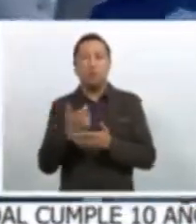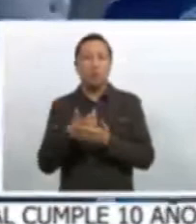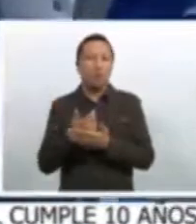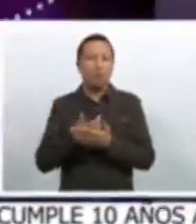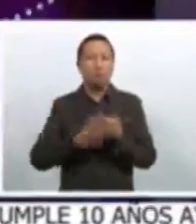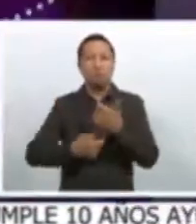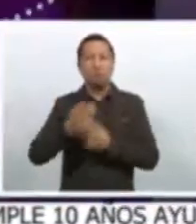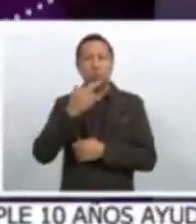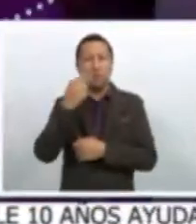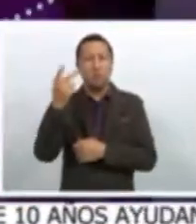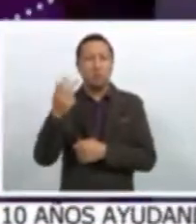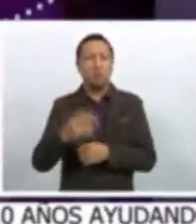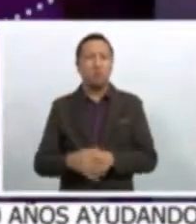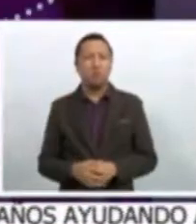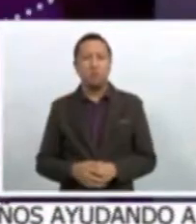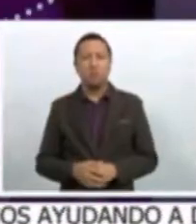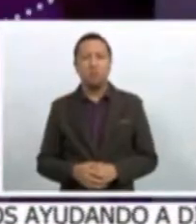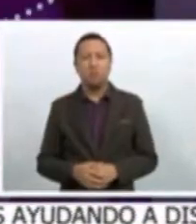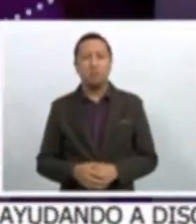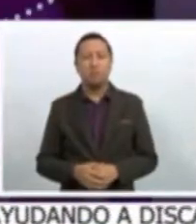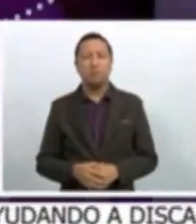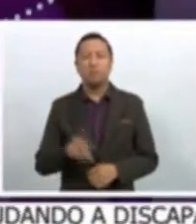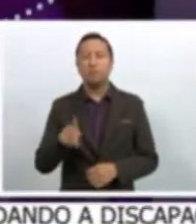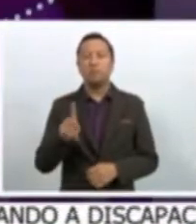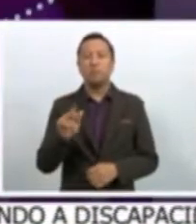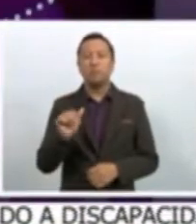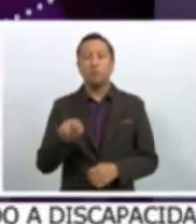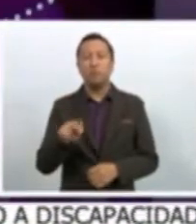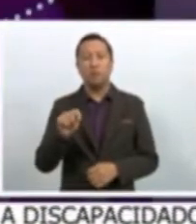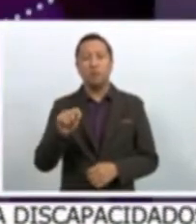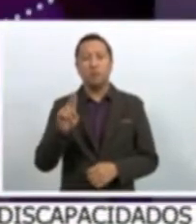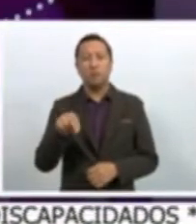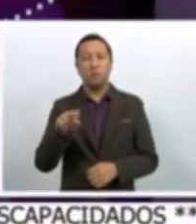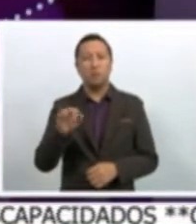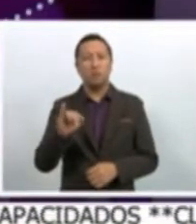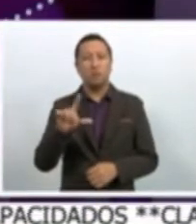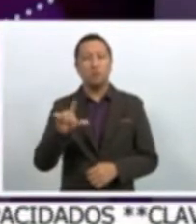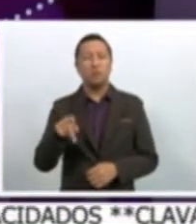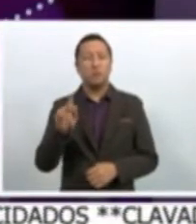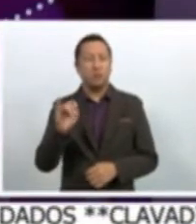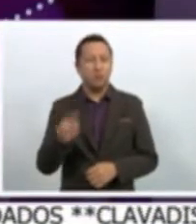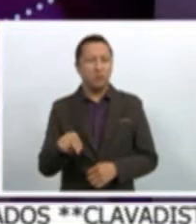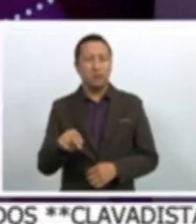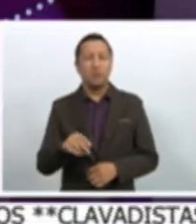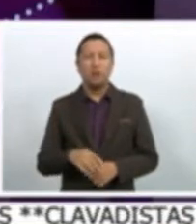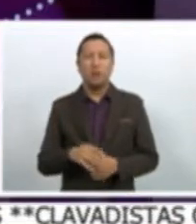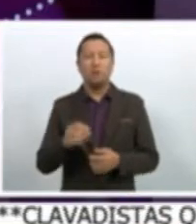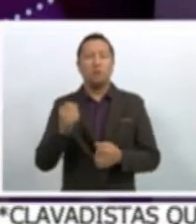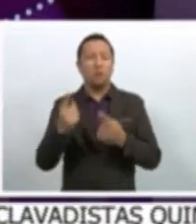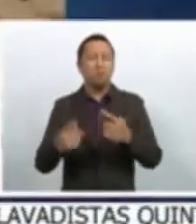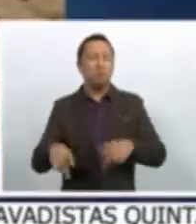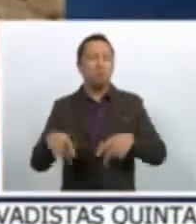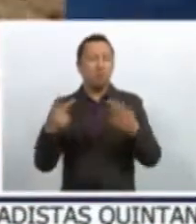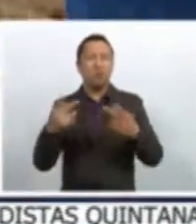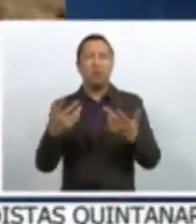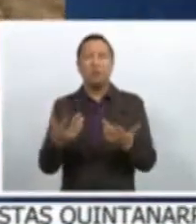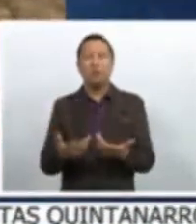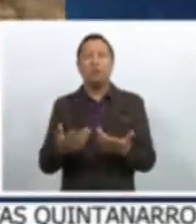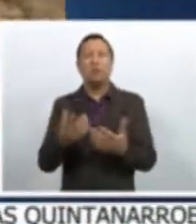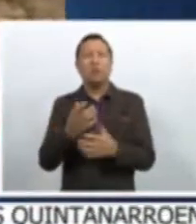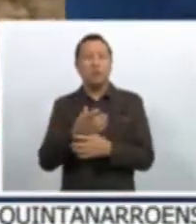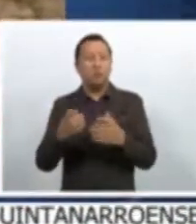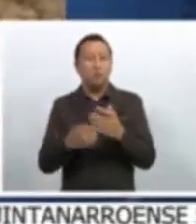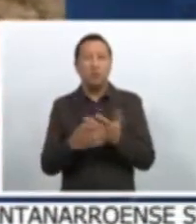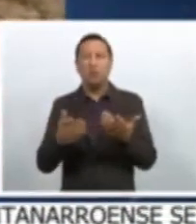niveles. En Cancún, Ilquín, vendedores de antojitos regionales como Jorge Fuentes Chan y Saúl Canché Jau no logran